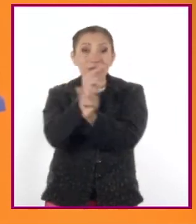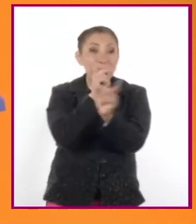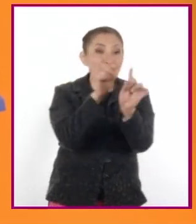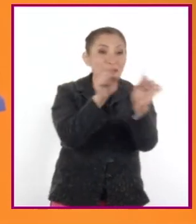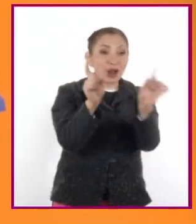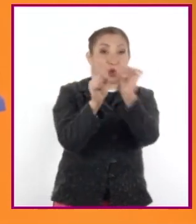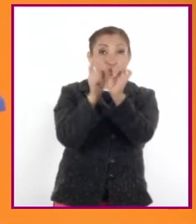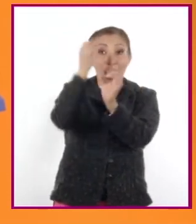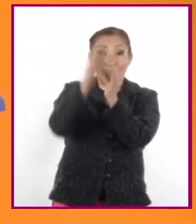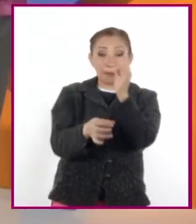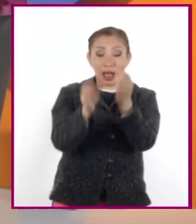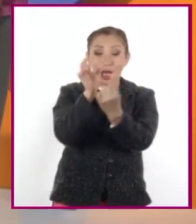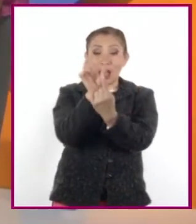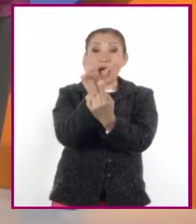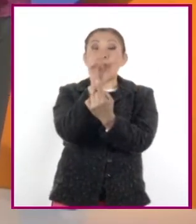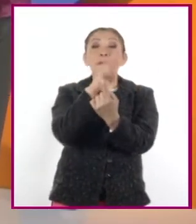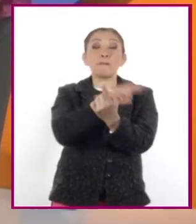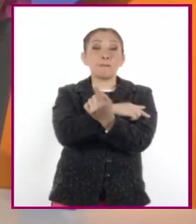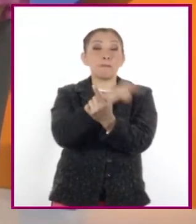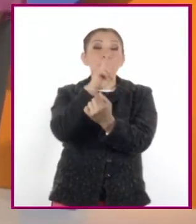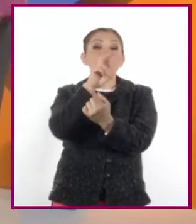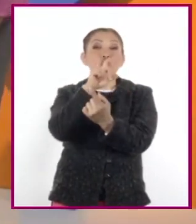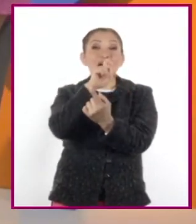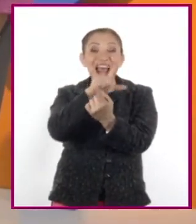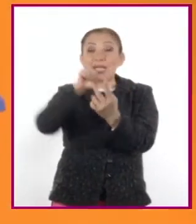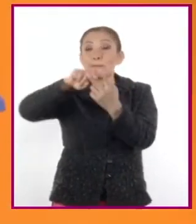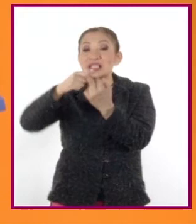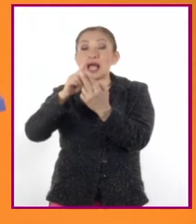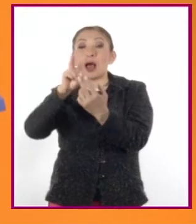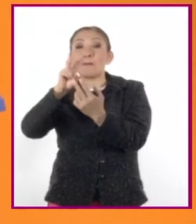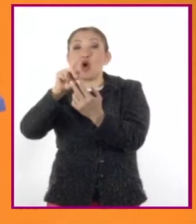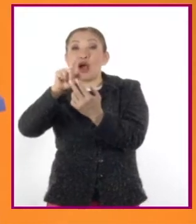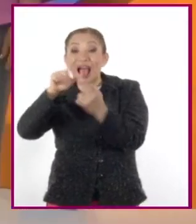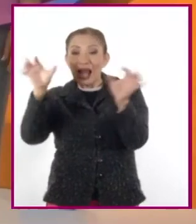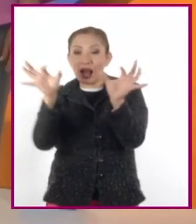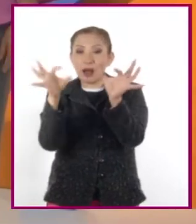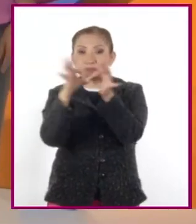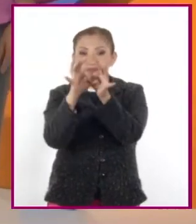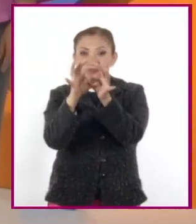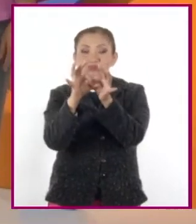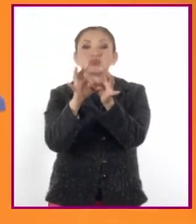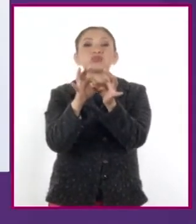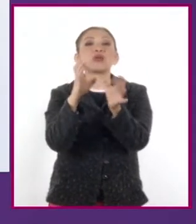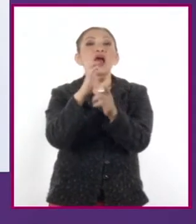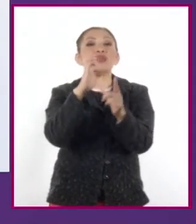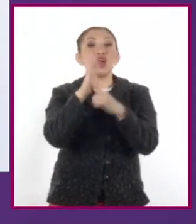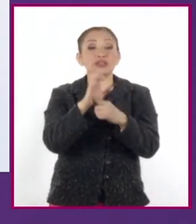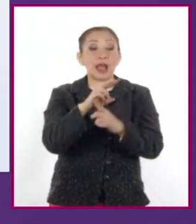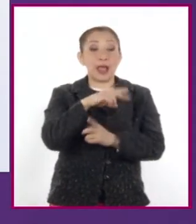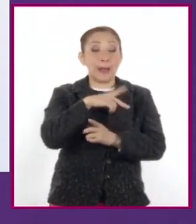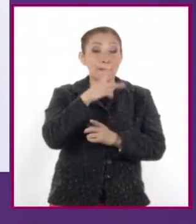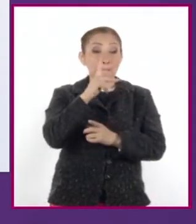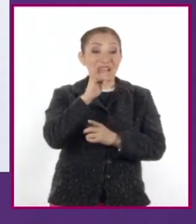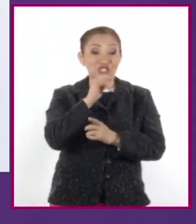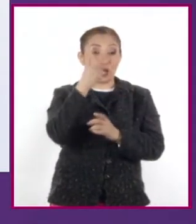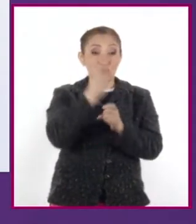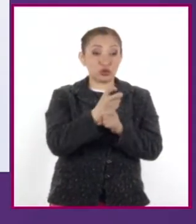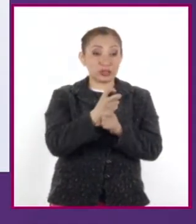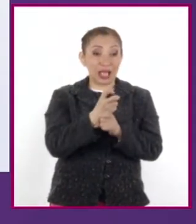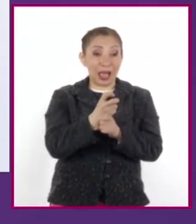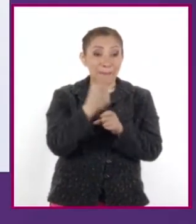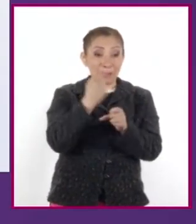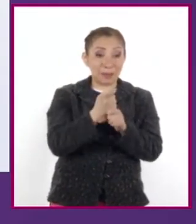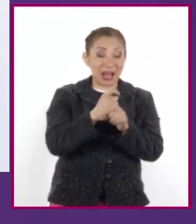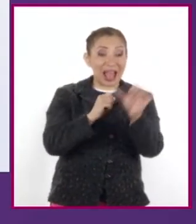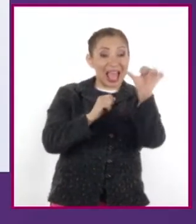cuando una termina en vocal y la siguiente inicia con vocal. Es entonces en el verso la segunda vocal de la